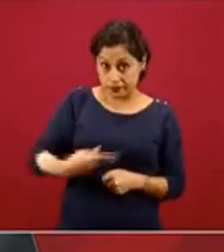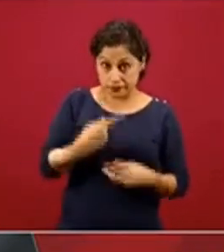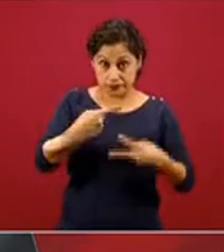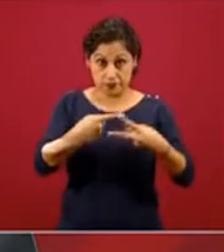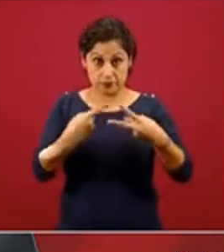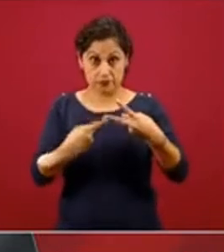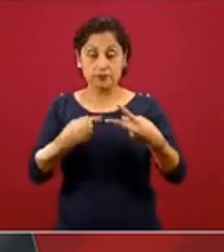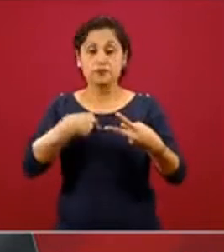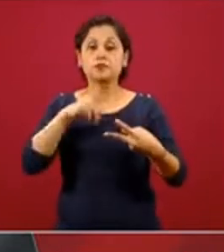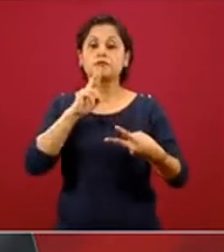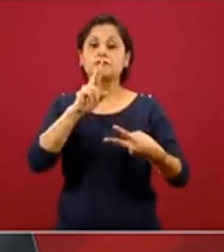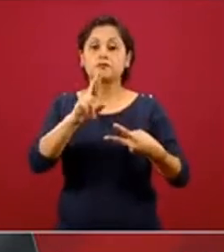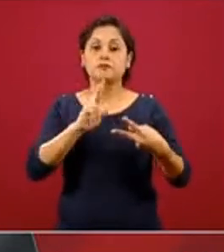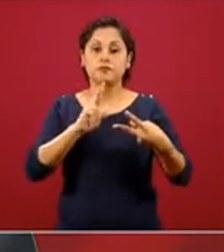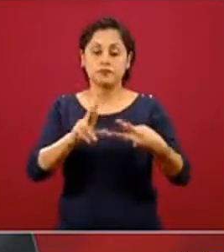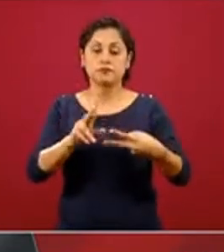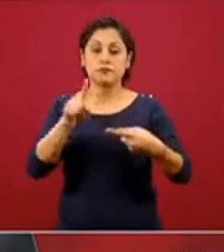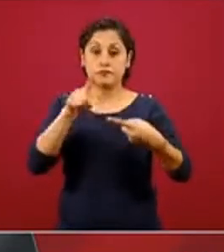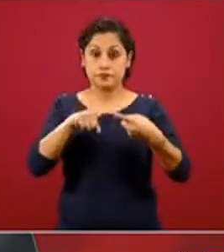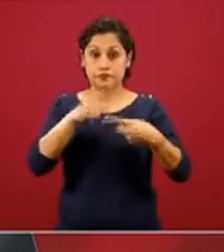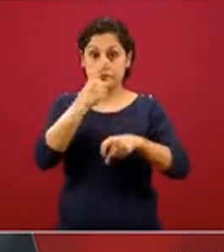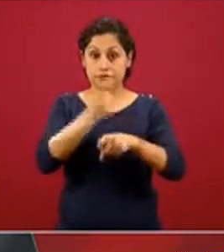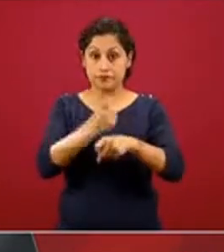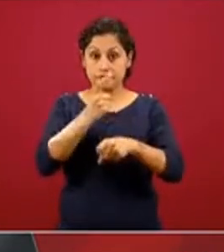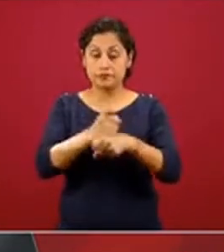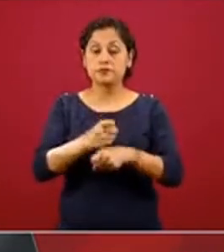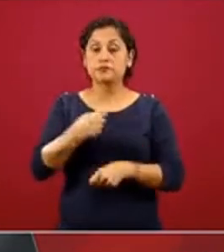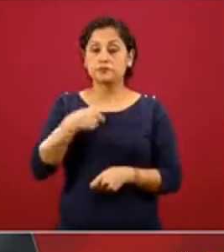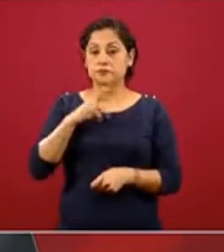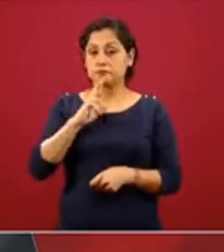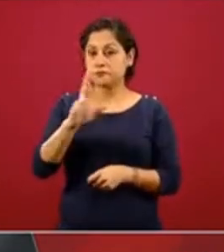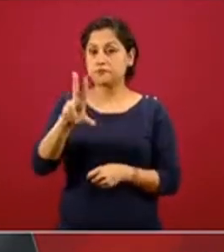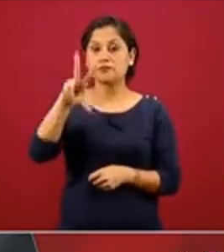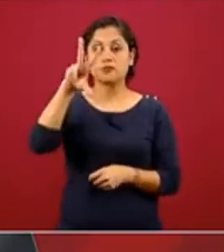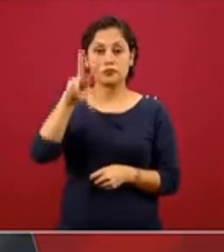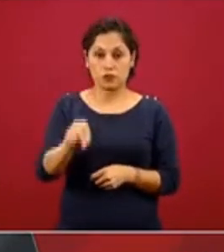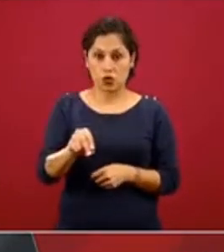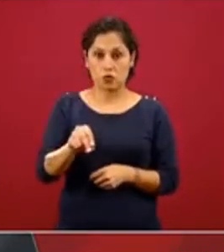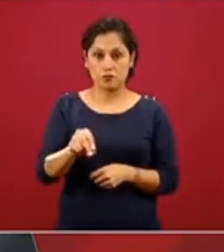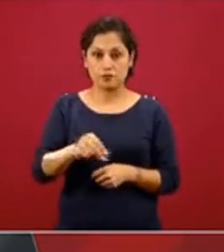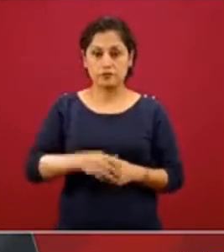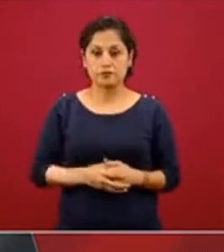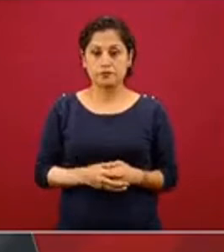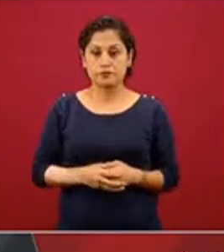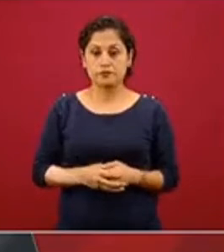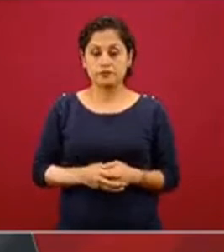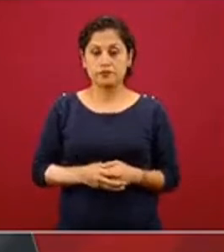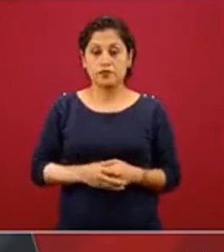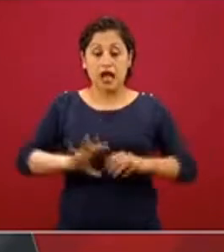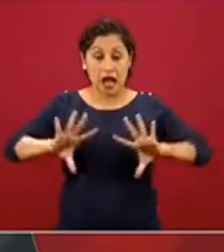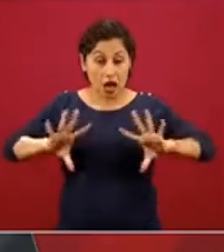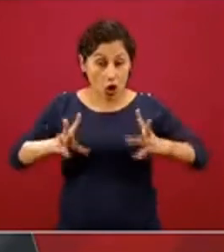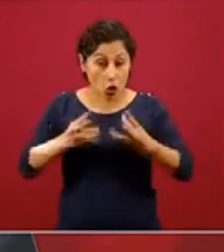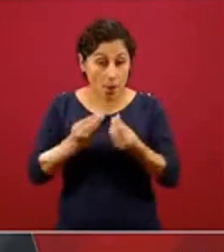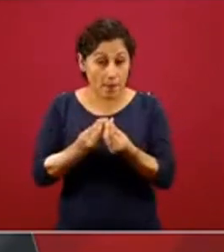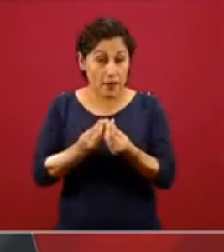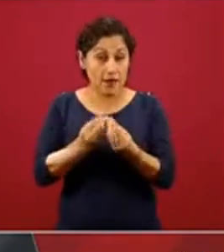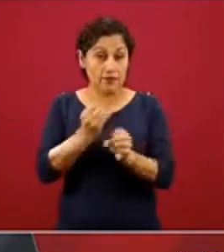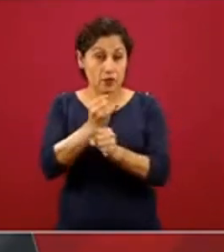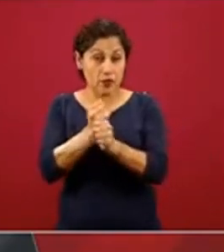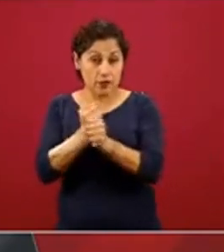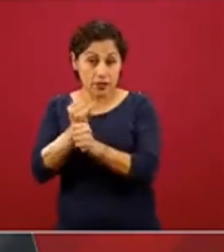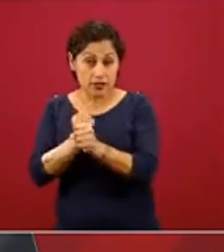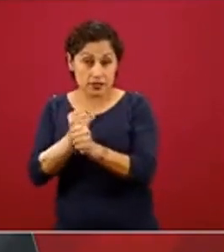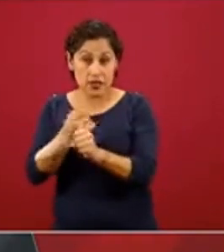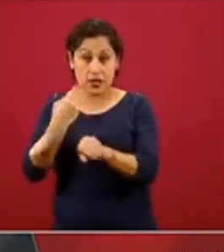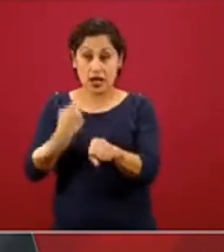sin responder, el primero, la respuesta es no. No afecta de manera sustantiva el retraso